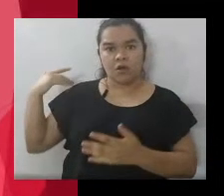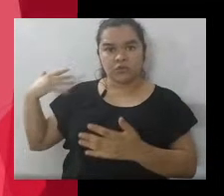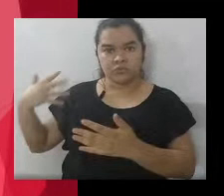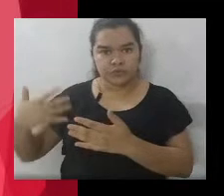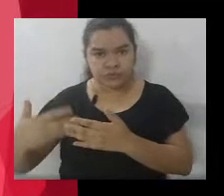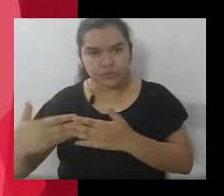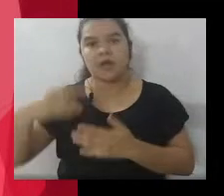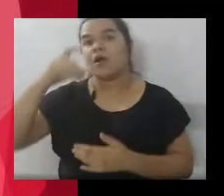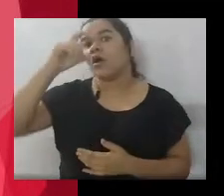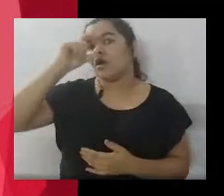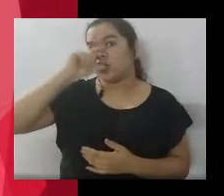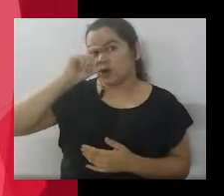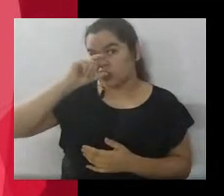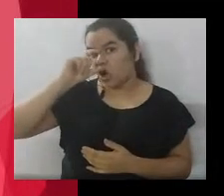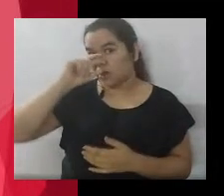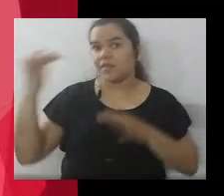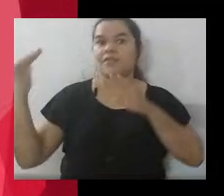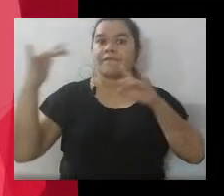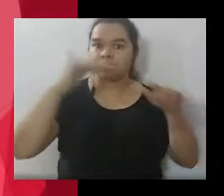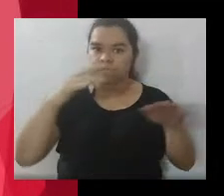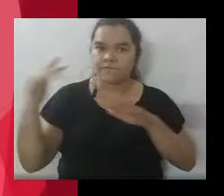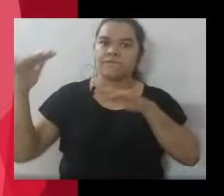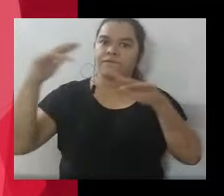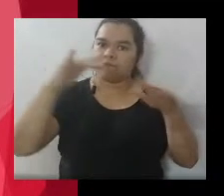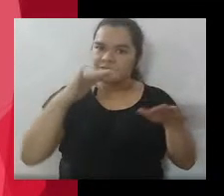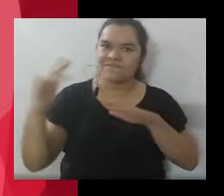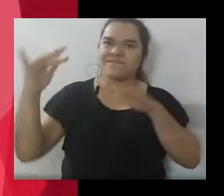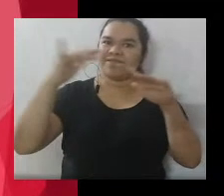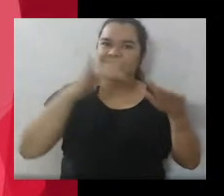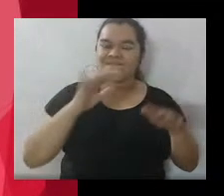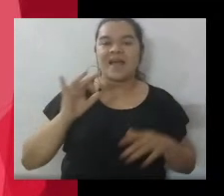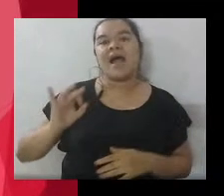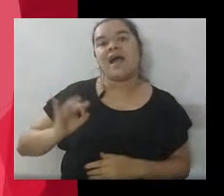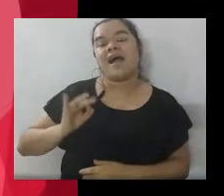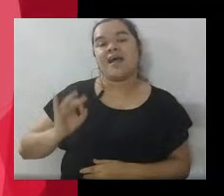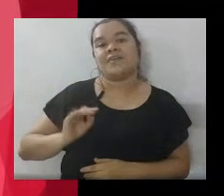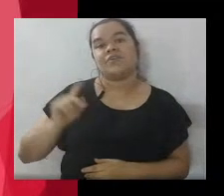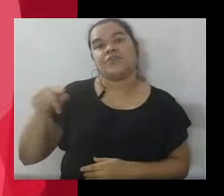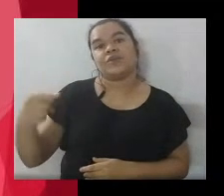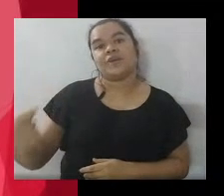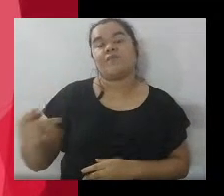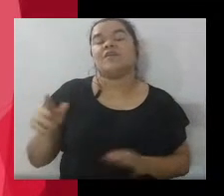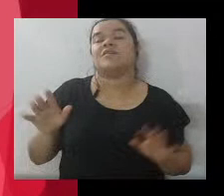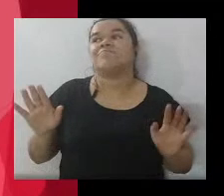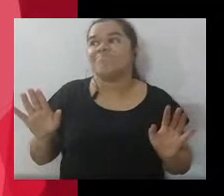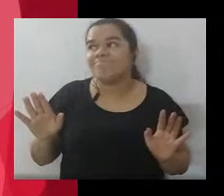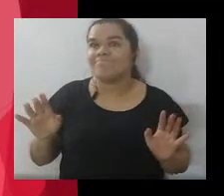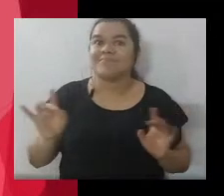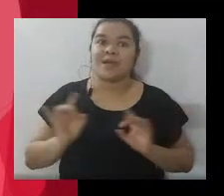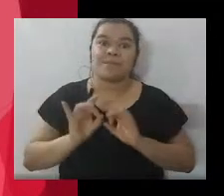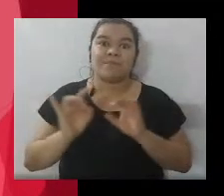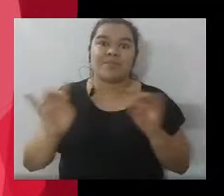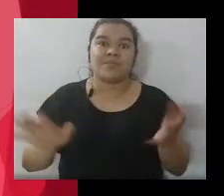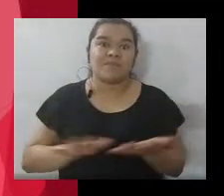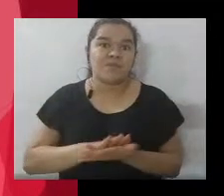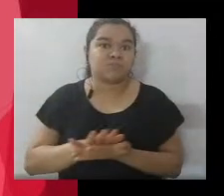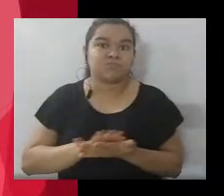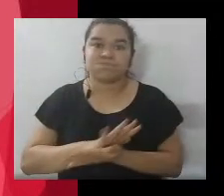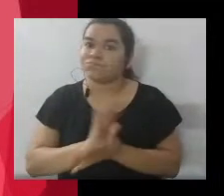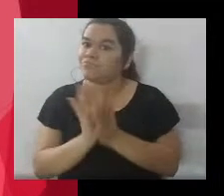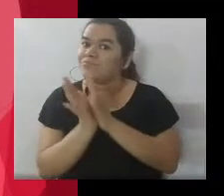y tiene asistencia perfecta. El año que viene, si todo esto ya pasa,